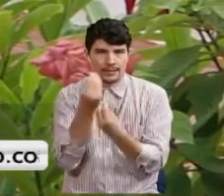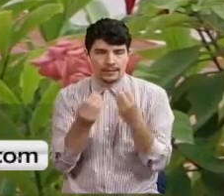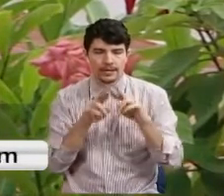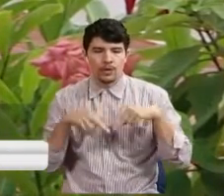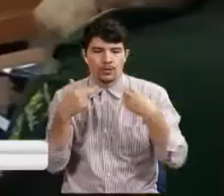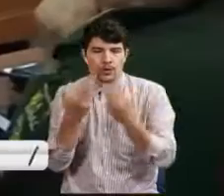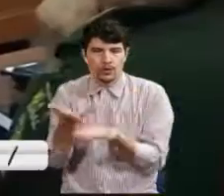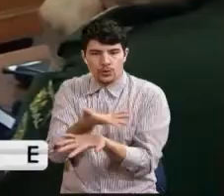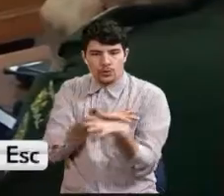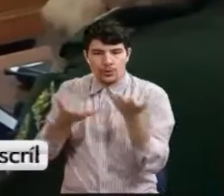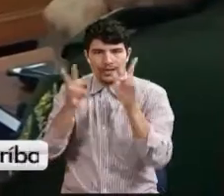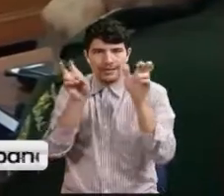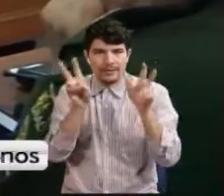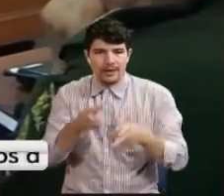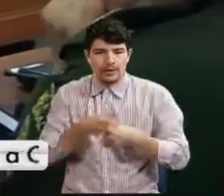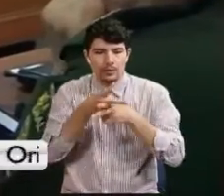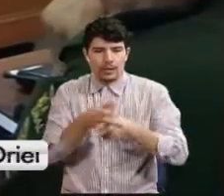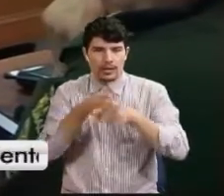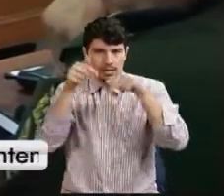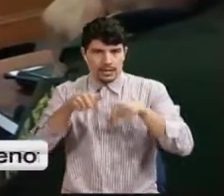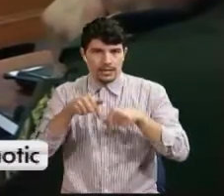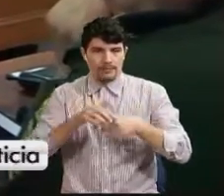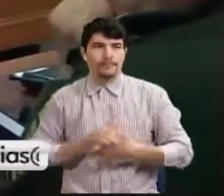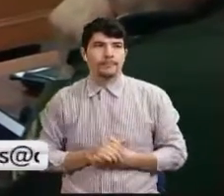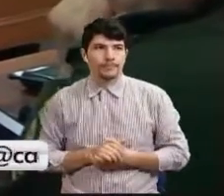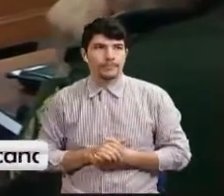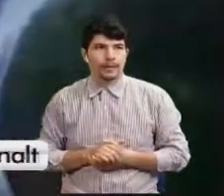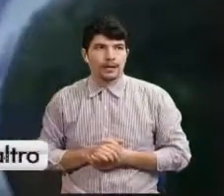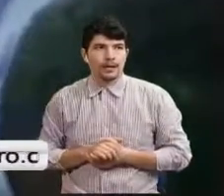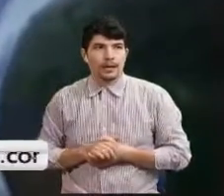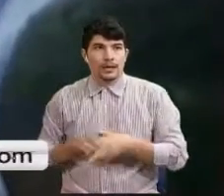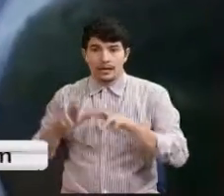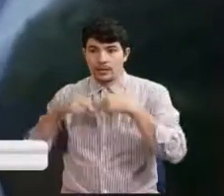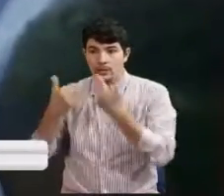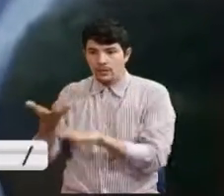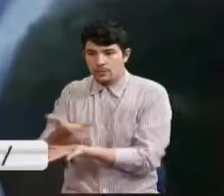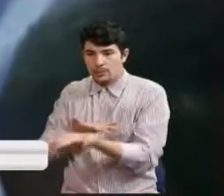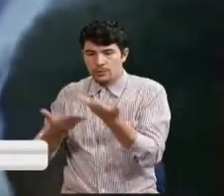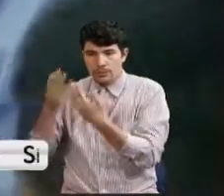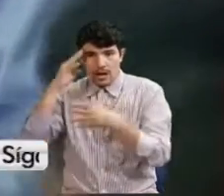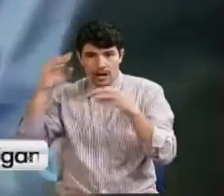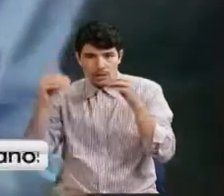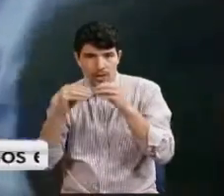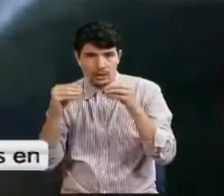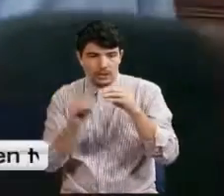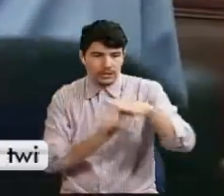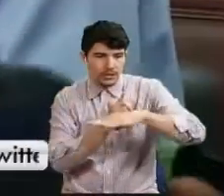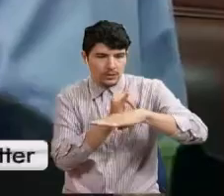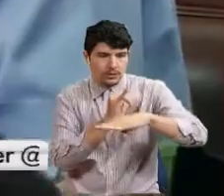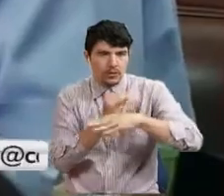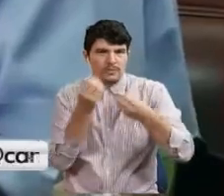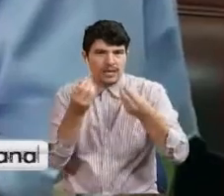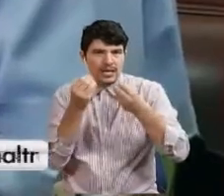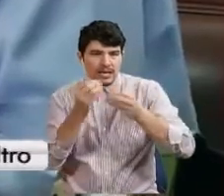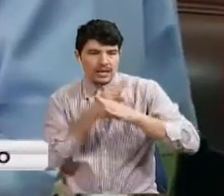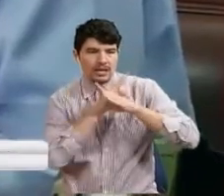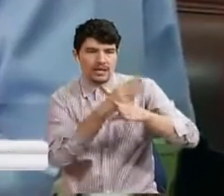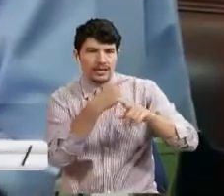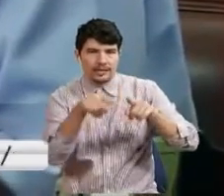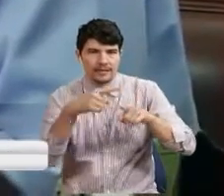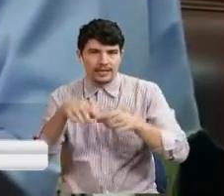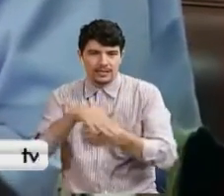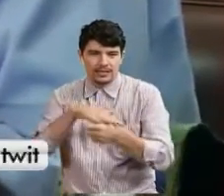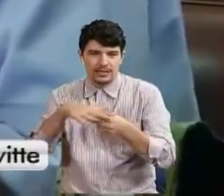seguridad dentro de las conclusiones se destaca la disposición para lograr la articulación entre las instituciones a fin de contrarrestar los diferentes hechos